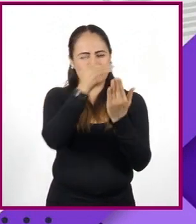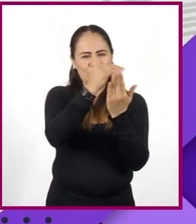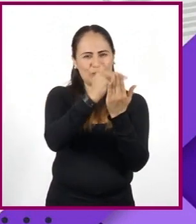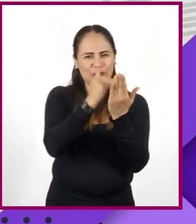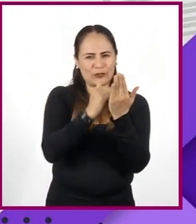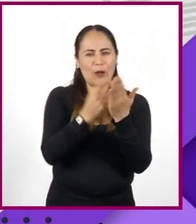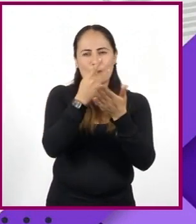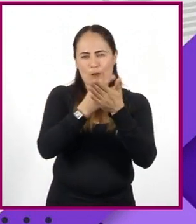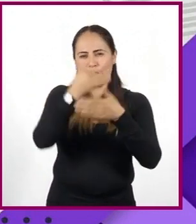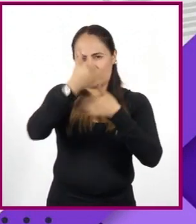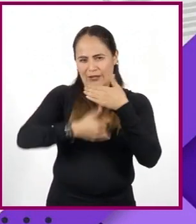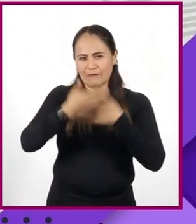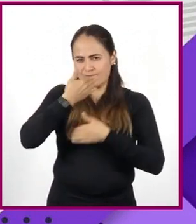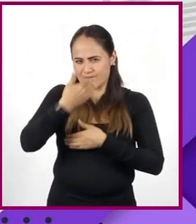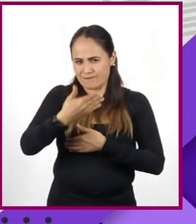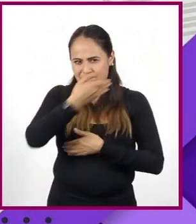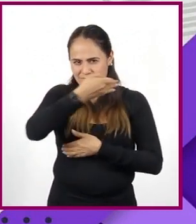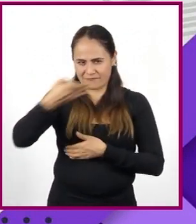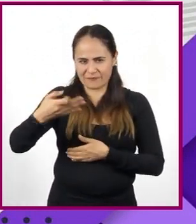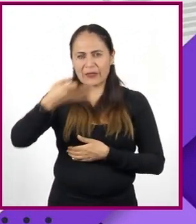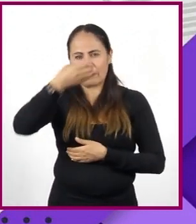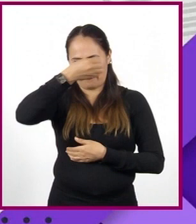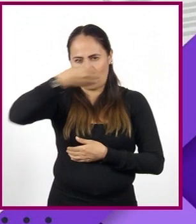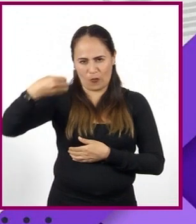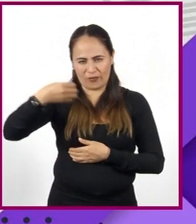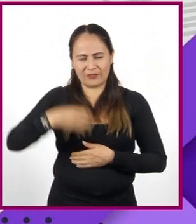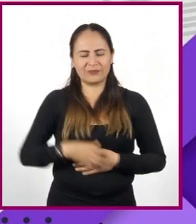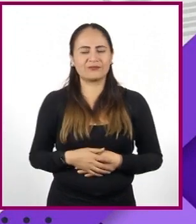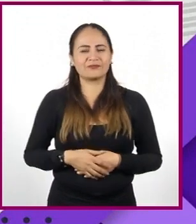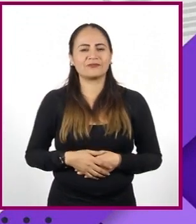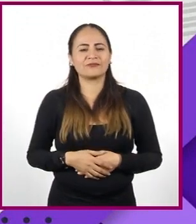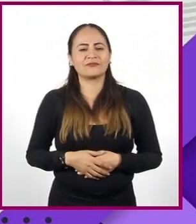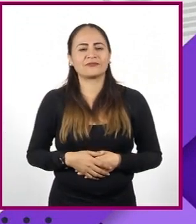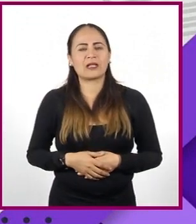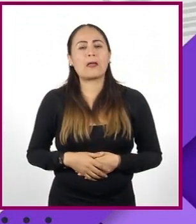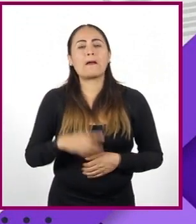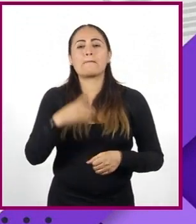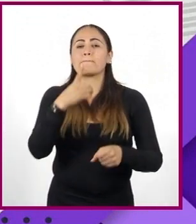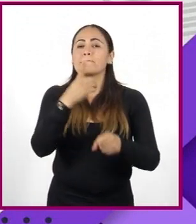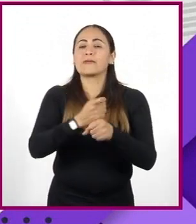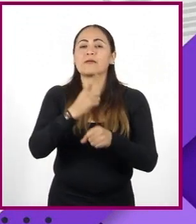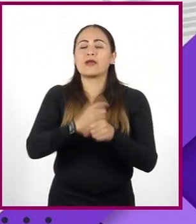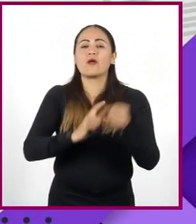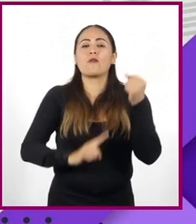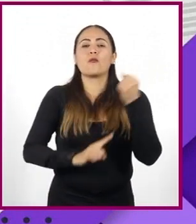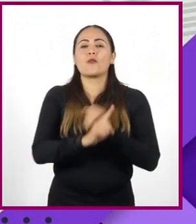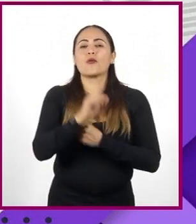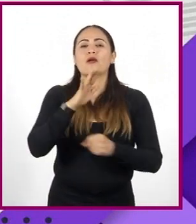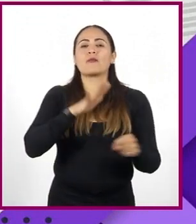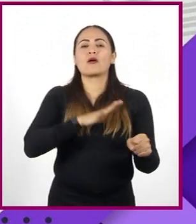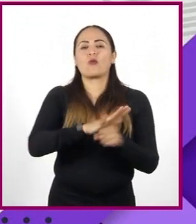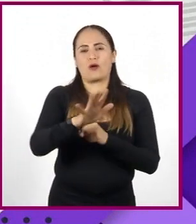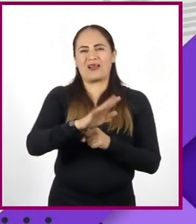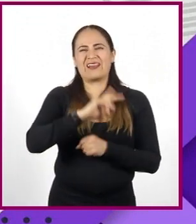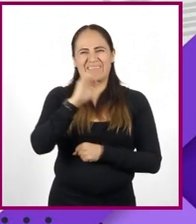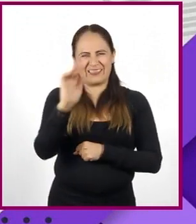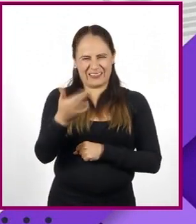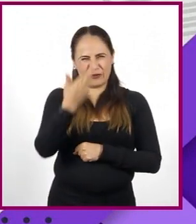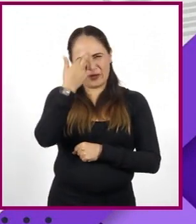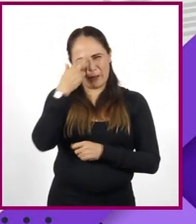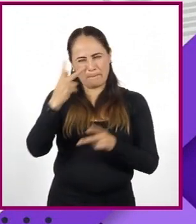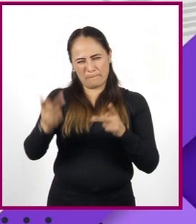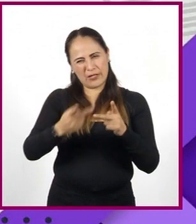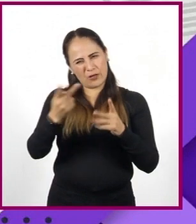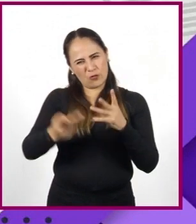proyecto. Lo primero que deben hacer es describir su problemática. Recuerden apoyarse de las preguntas. Por